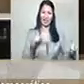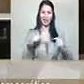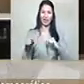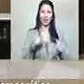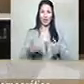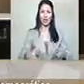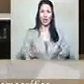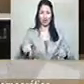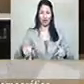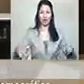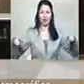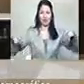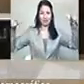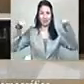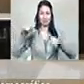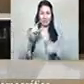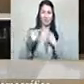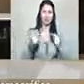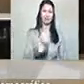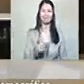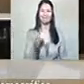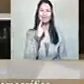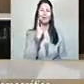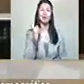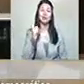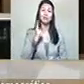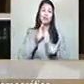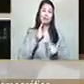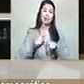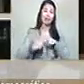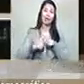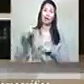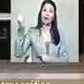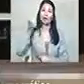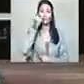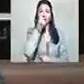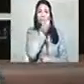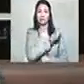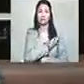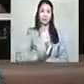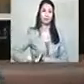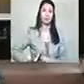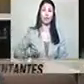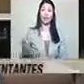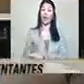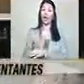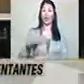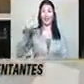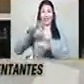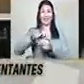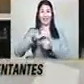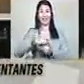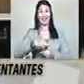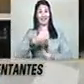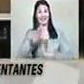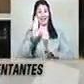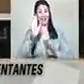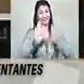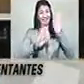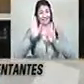Congreso. Otra de las mentiras del presidente Santos, cuando en época preelectoral salió a decir